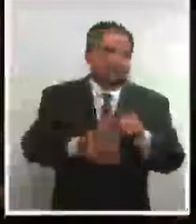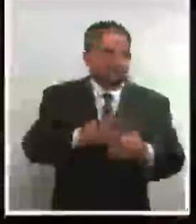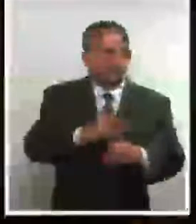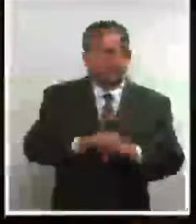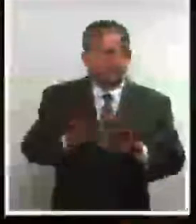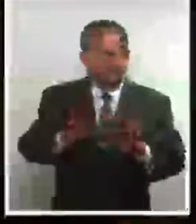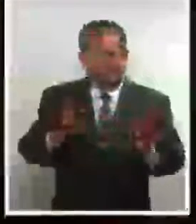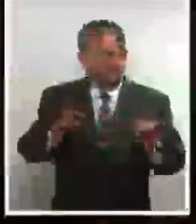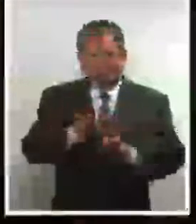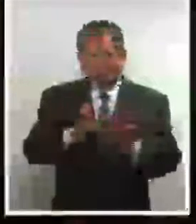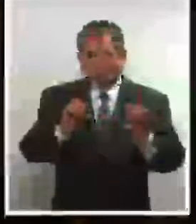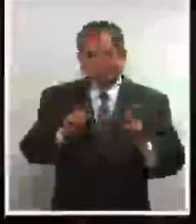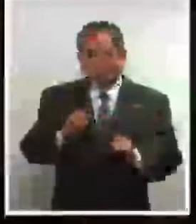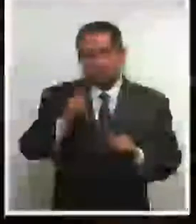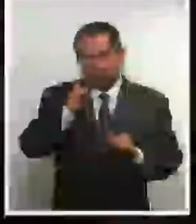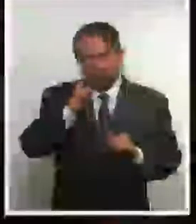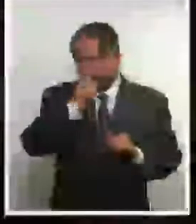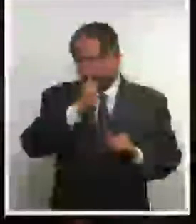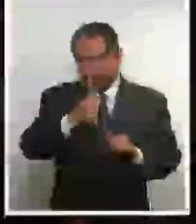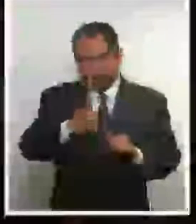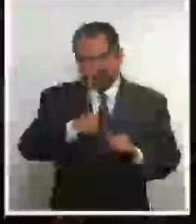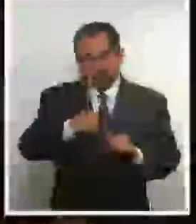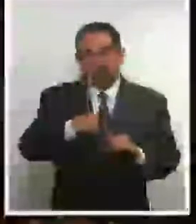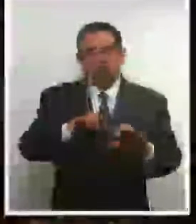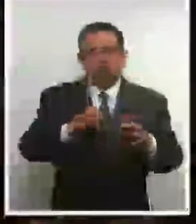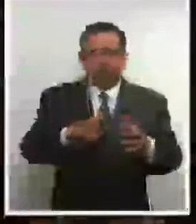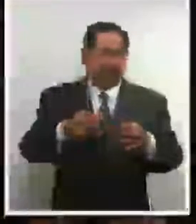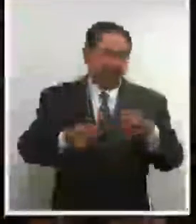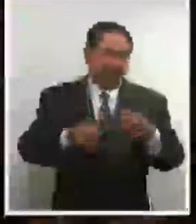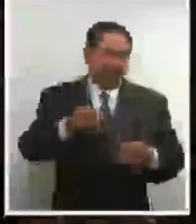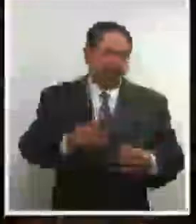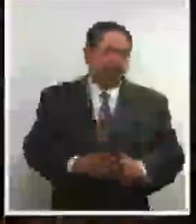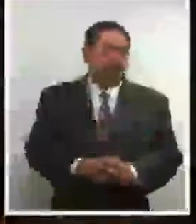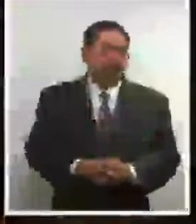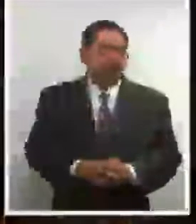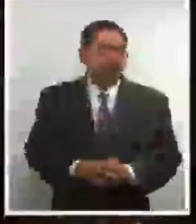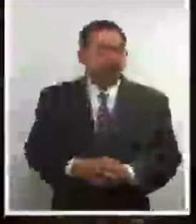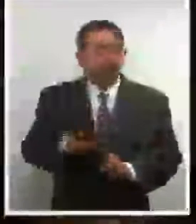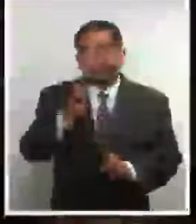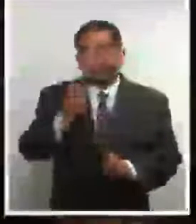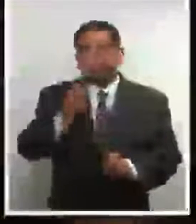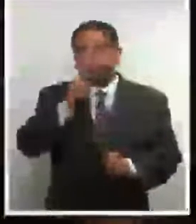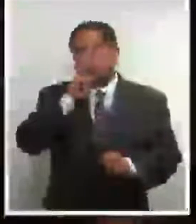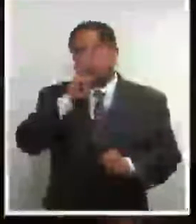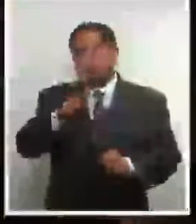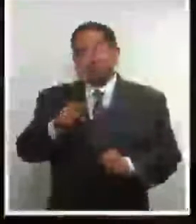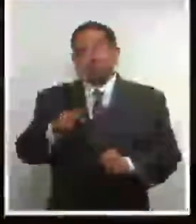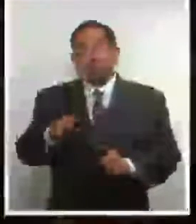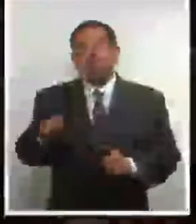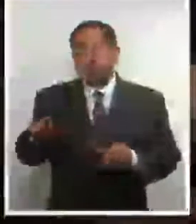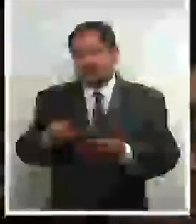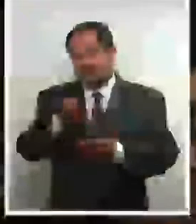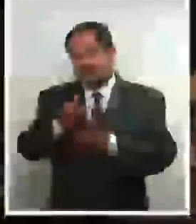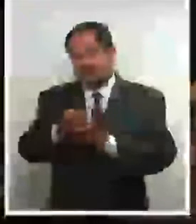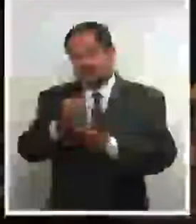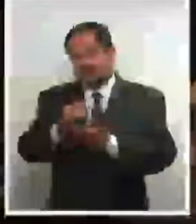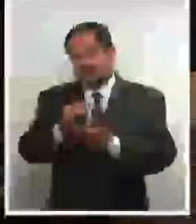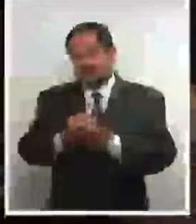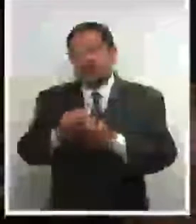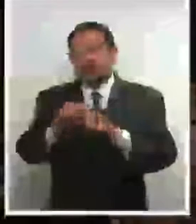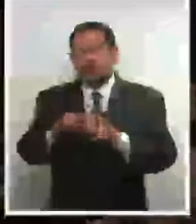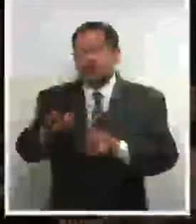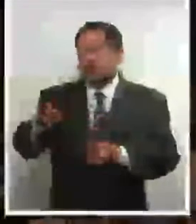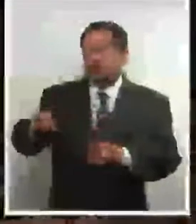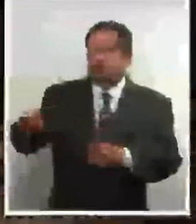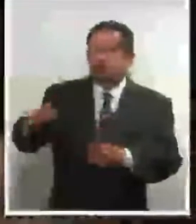en su caso, recursos contra sus resoluciones. Para tal efecto, la legislatura tendrá facultad